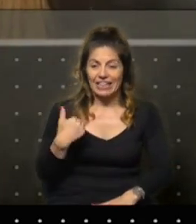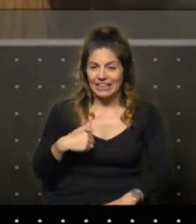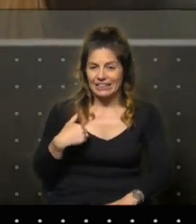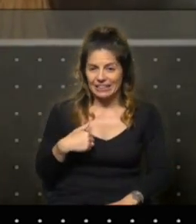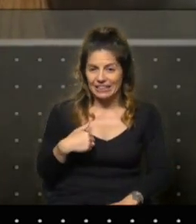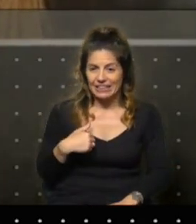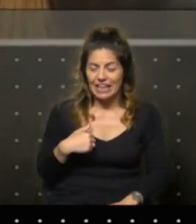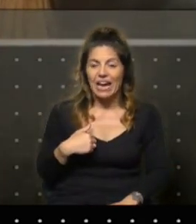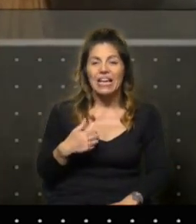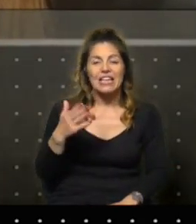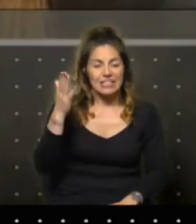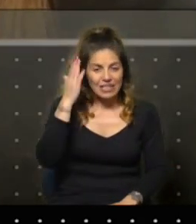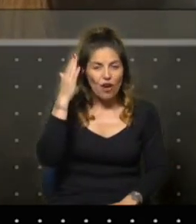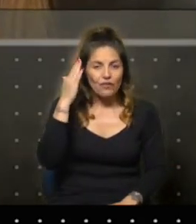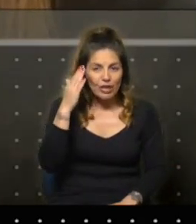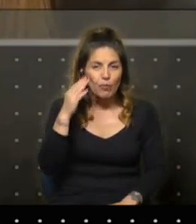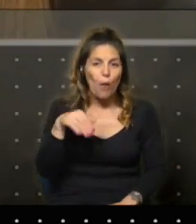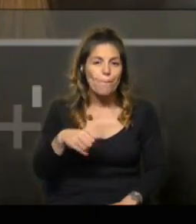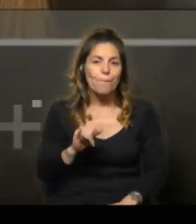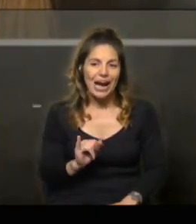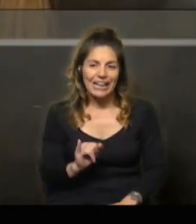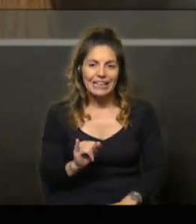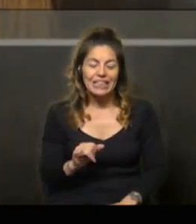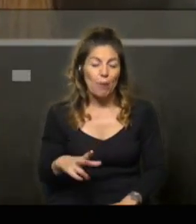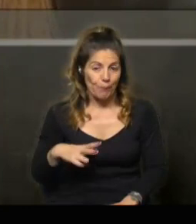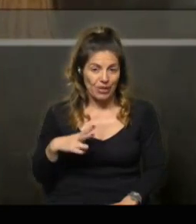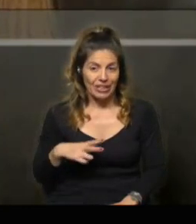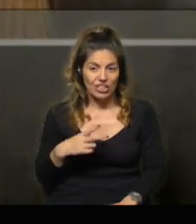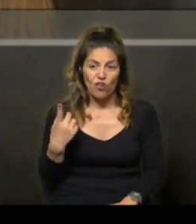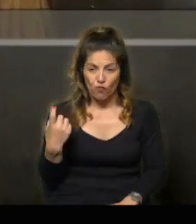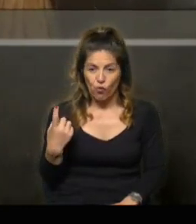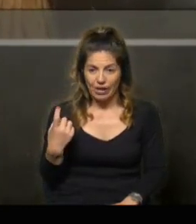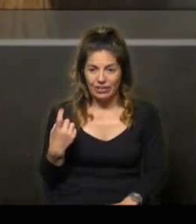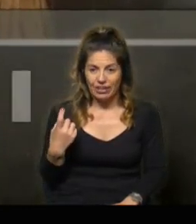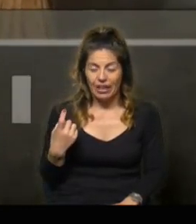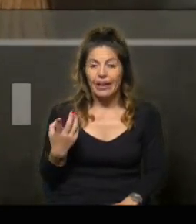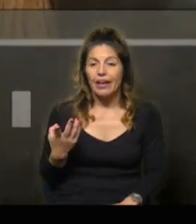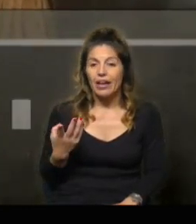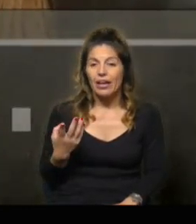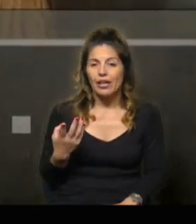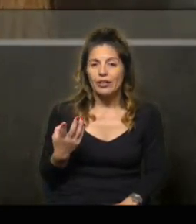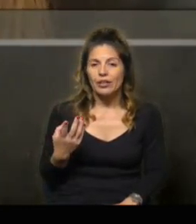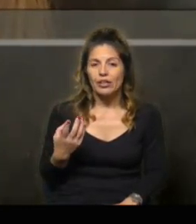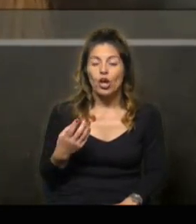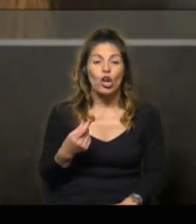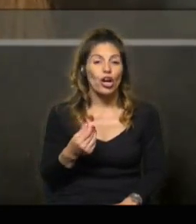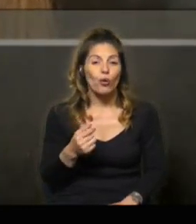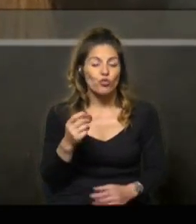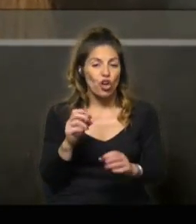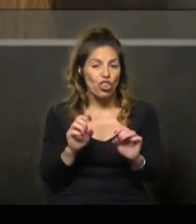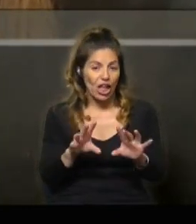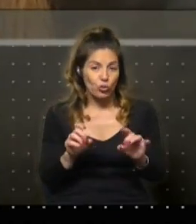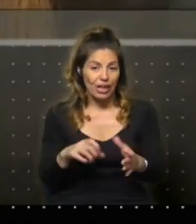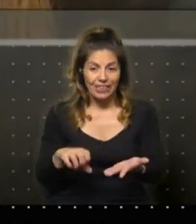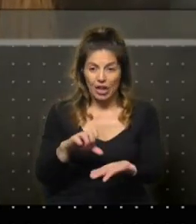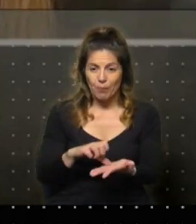también sabemos que bueno con el macrismo H una privatización fuerte con los recursos naturales de nuestro